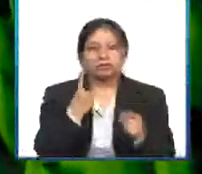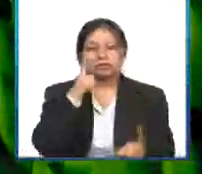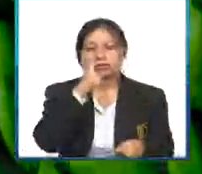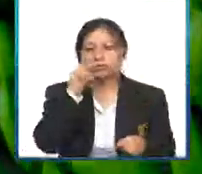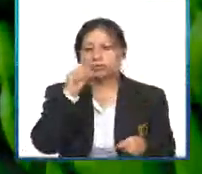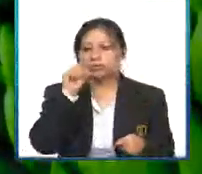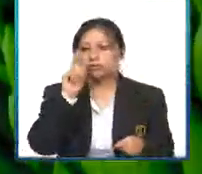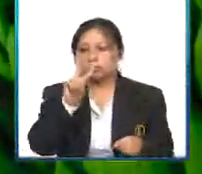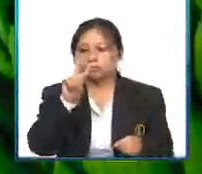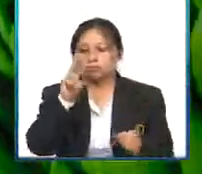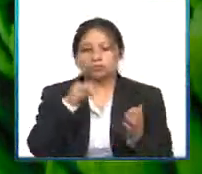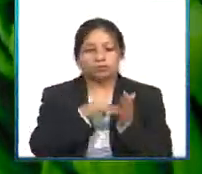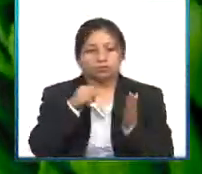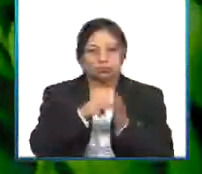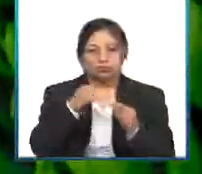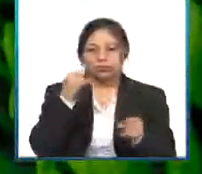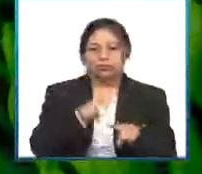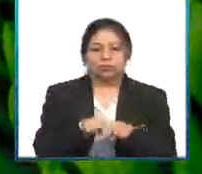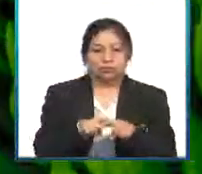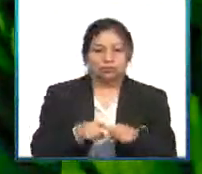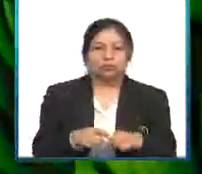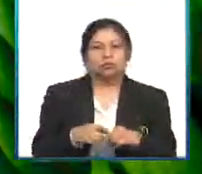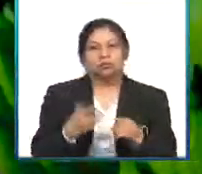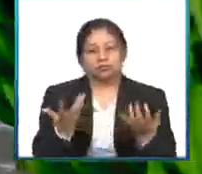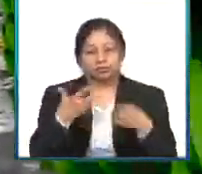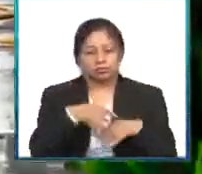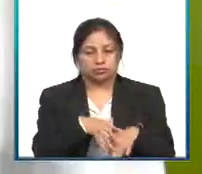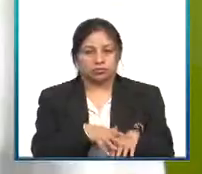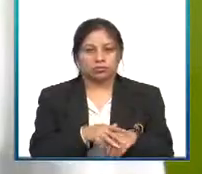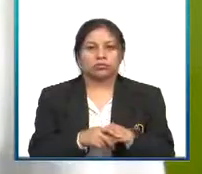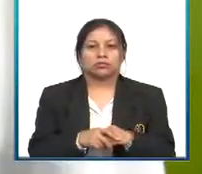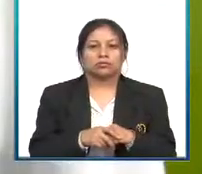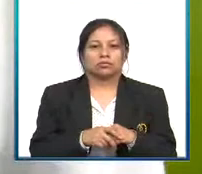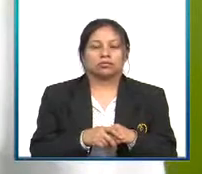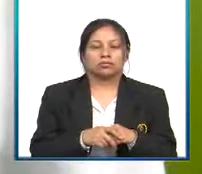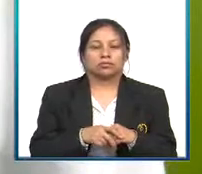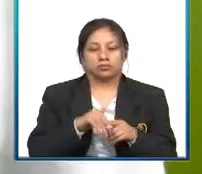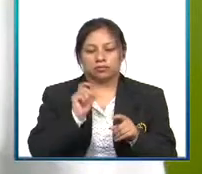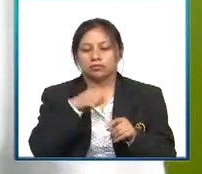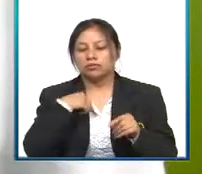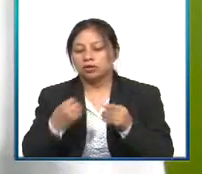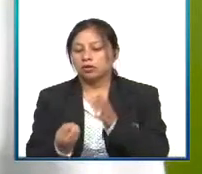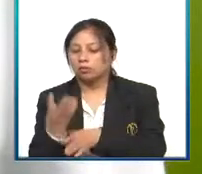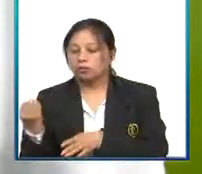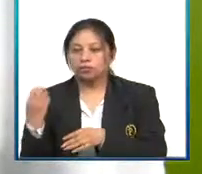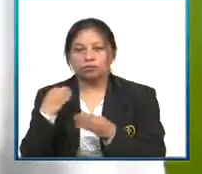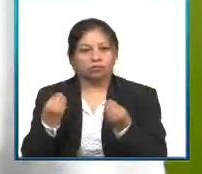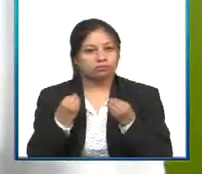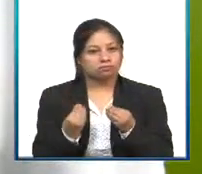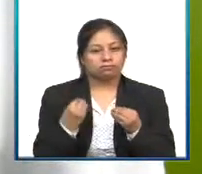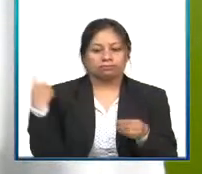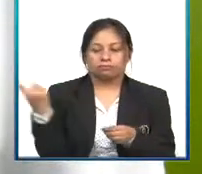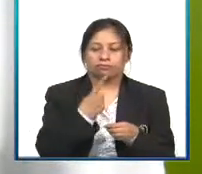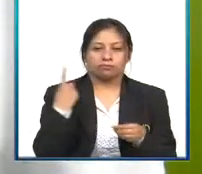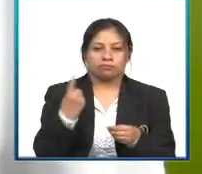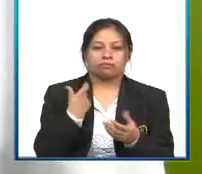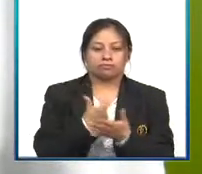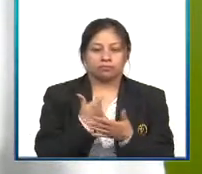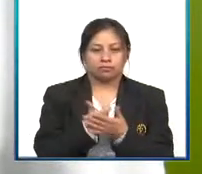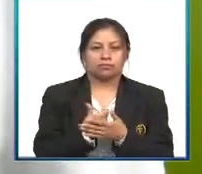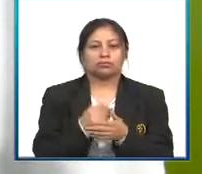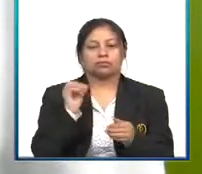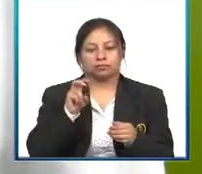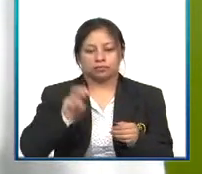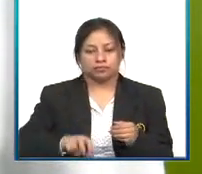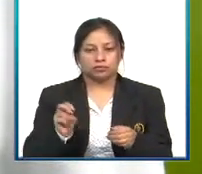1.2 millones de guatemaltecos que dependemos, me incluyo, de estos cultivos, y un bastión importantísimo de la economía